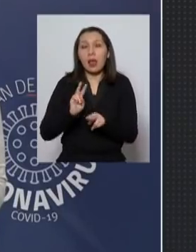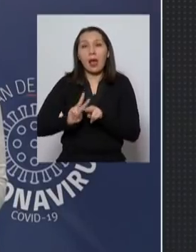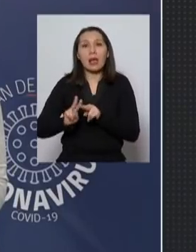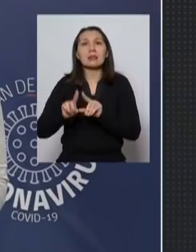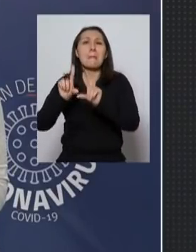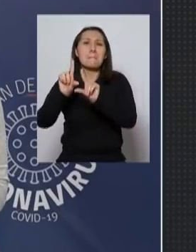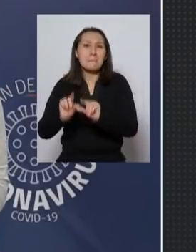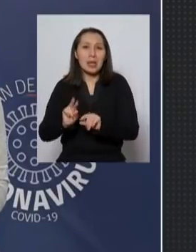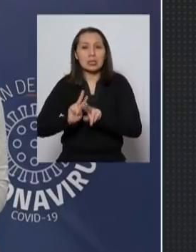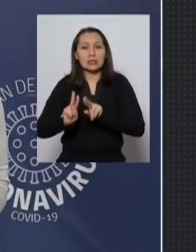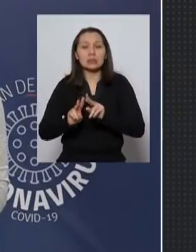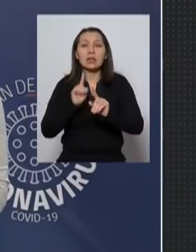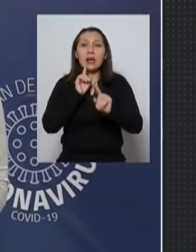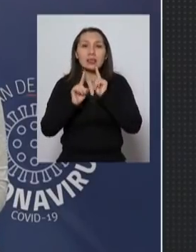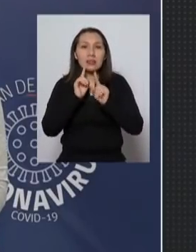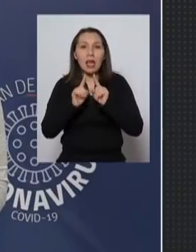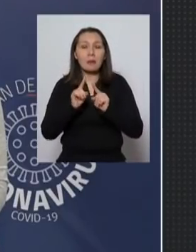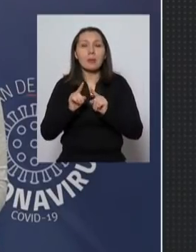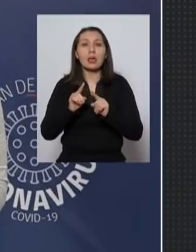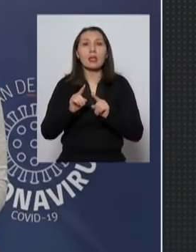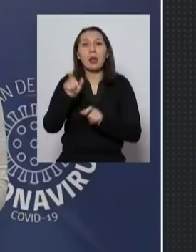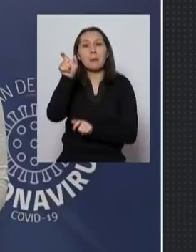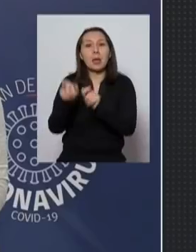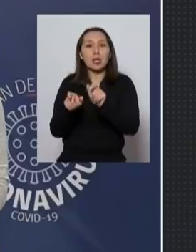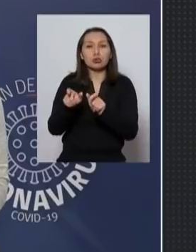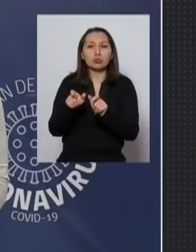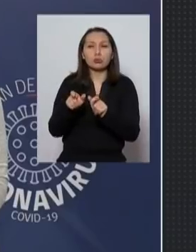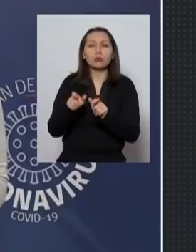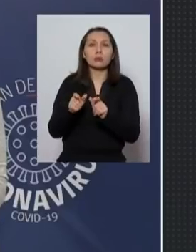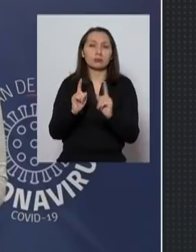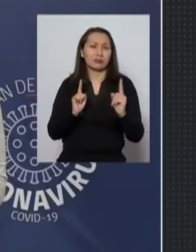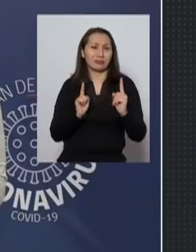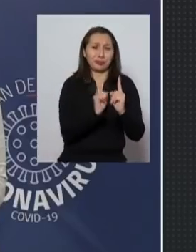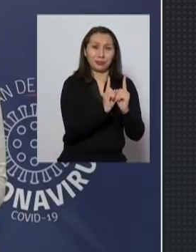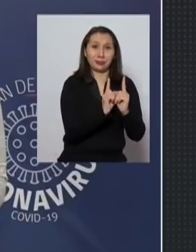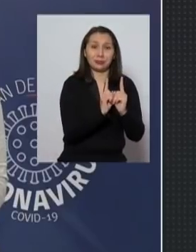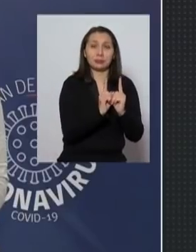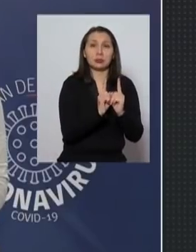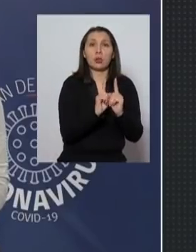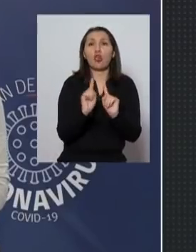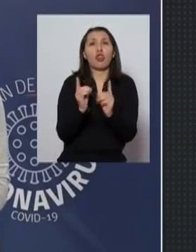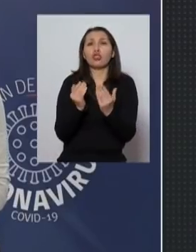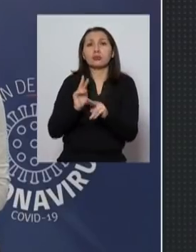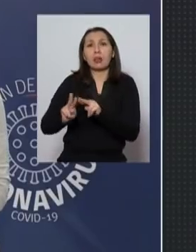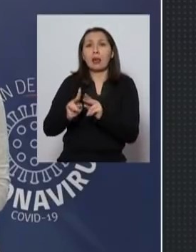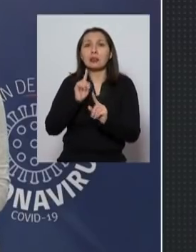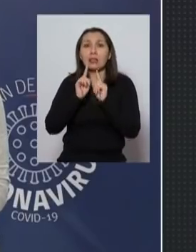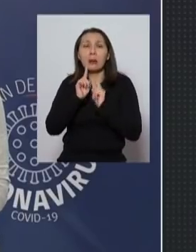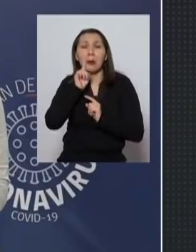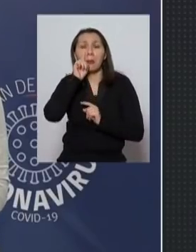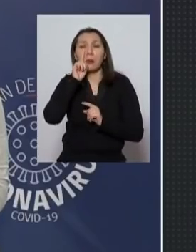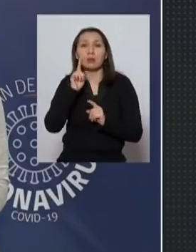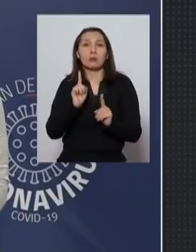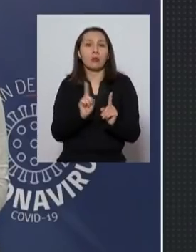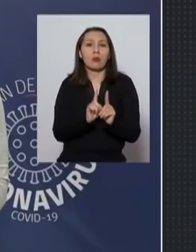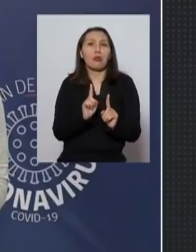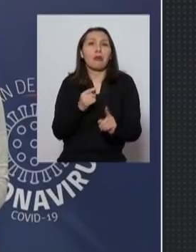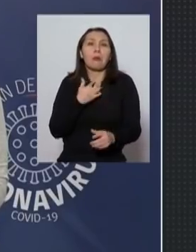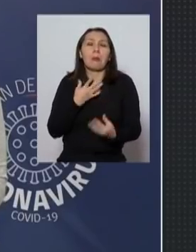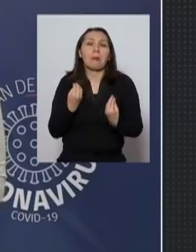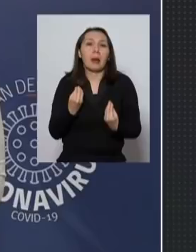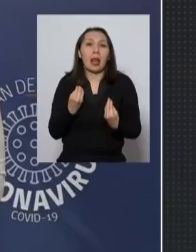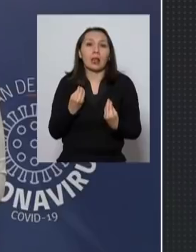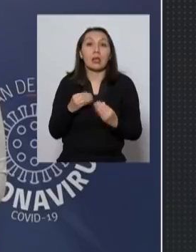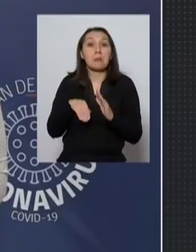hagamos menos exámenes en personas que son contacto estrecho, que al final de cuentas ya no tiene mucho